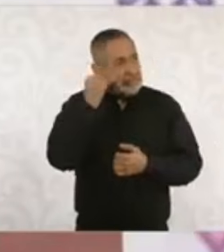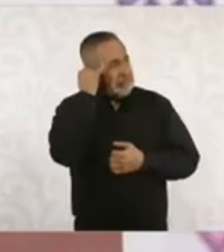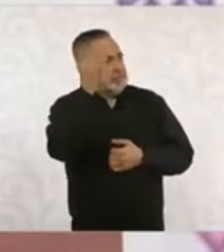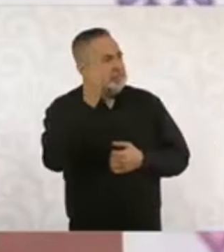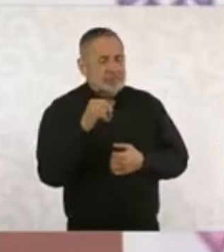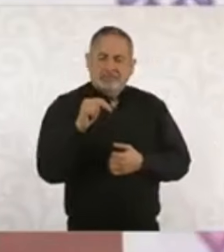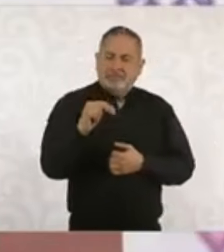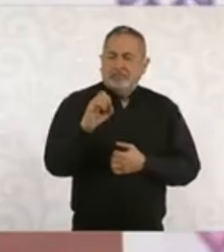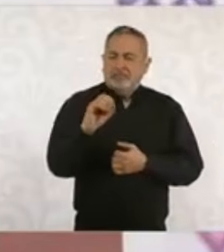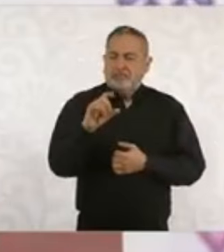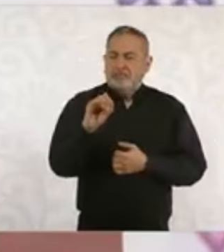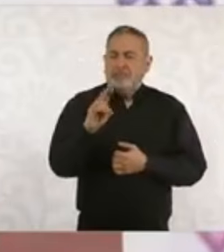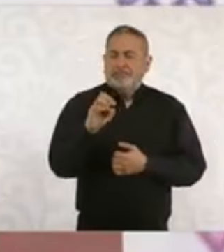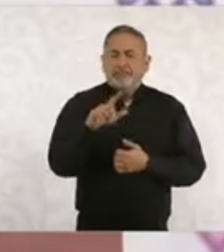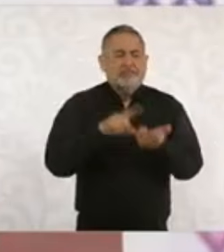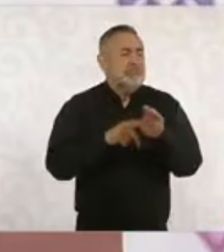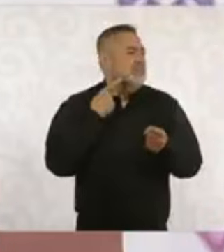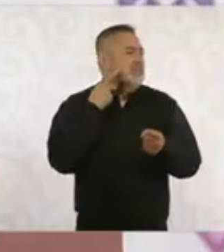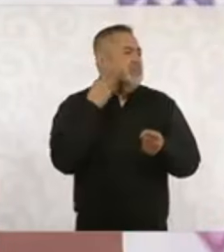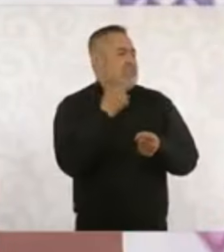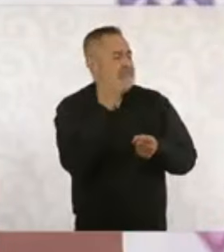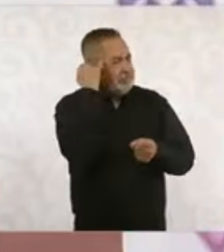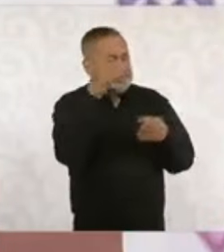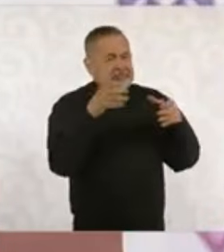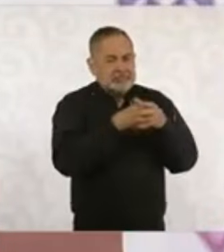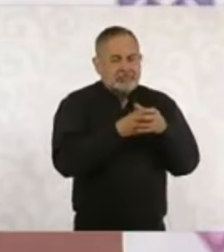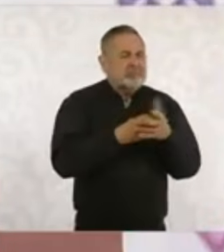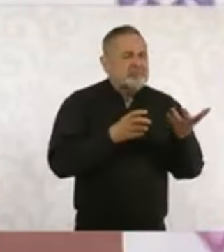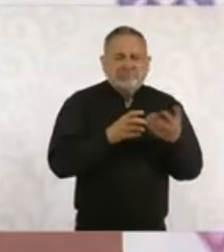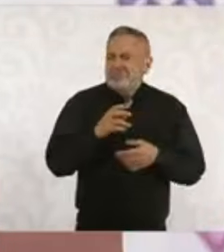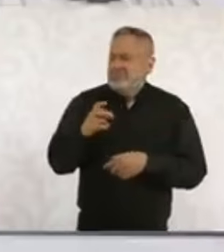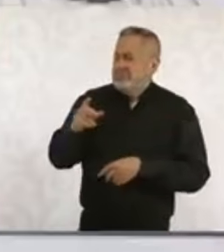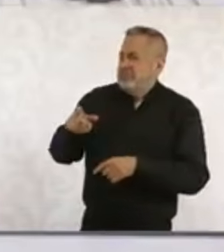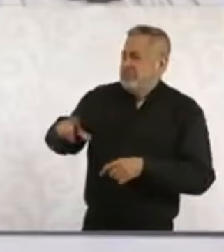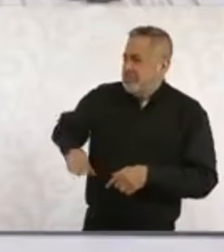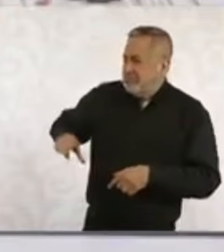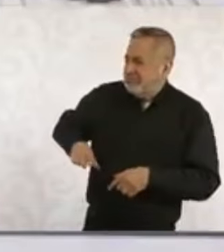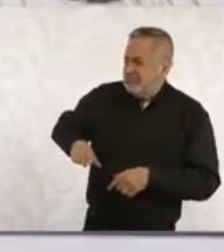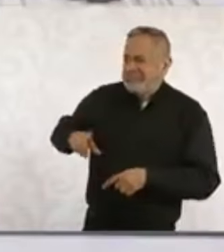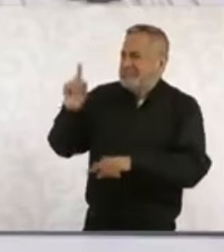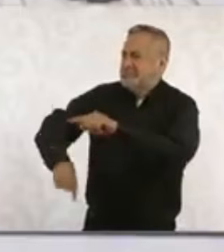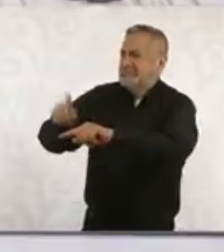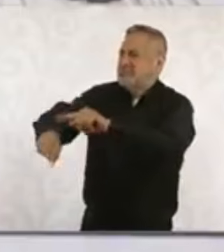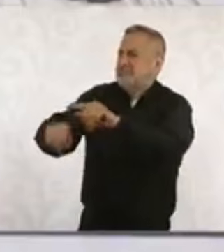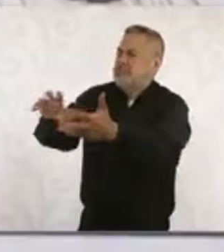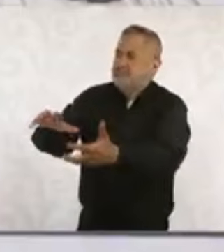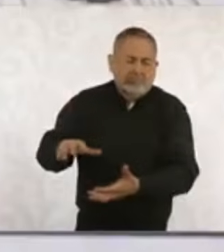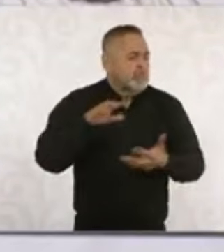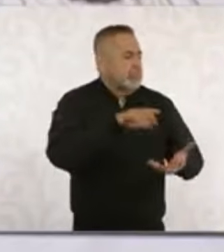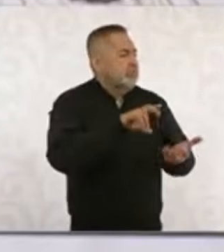ideológica, política, una concepción de que lo privado es mejor que lo público siempre.